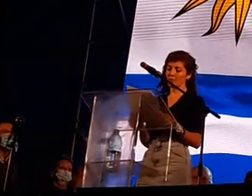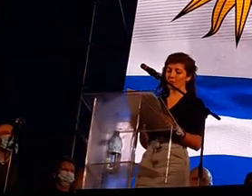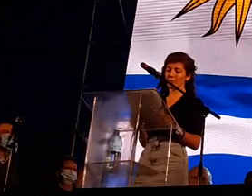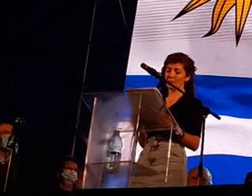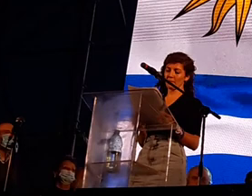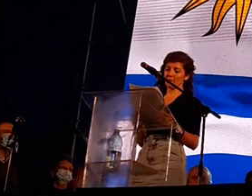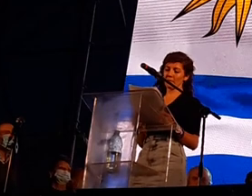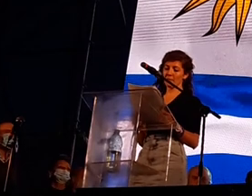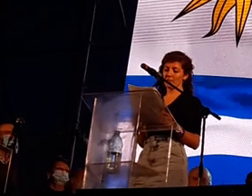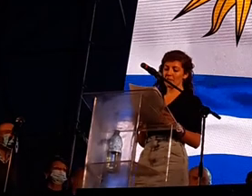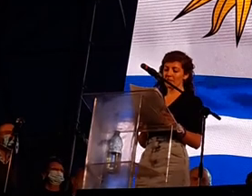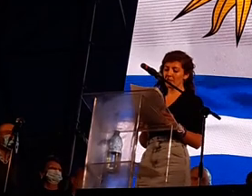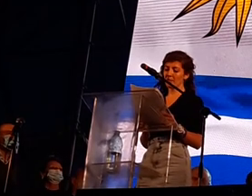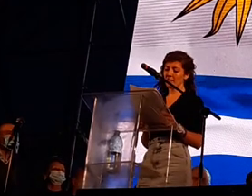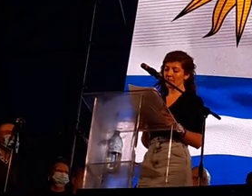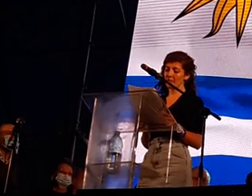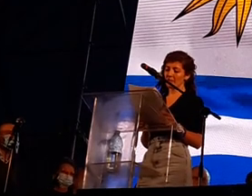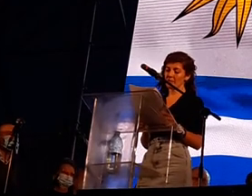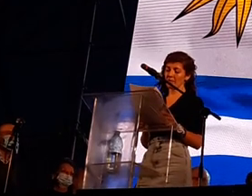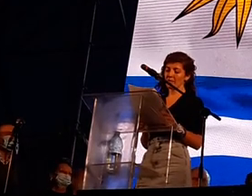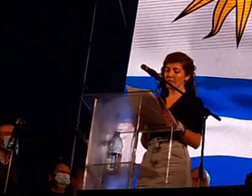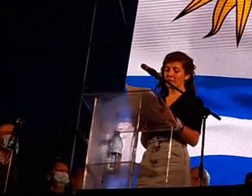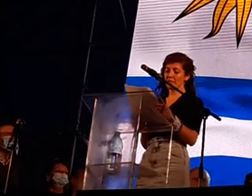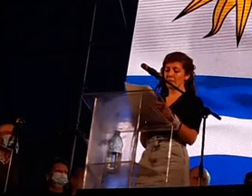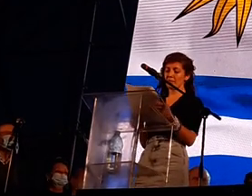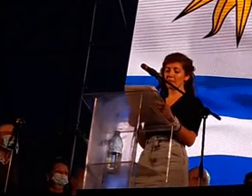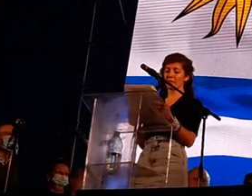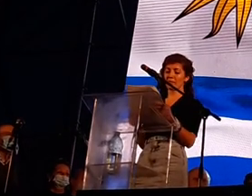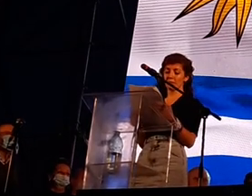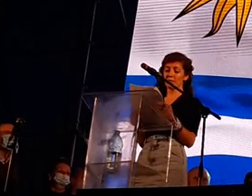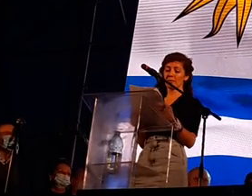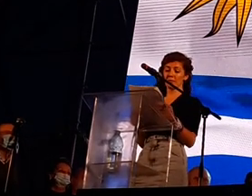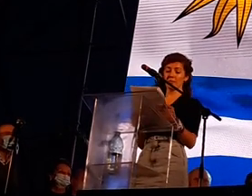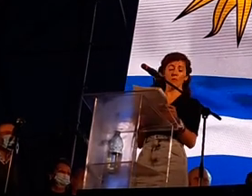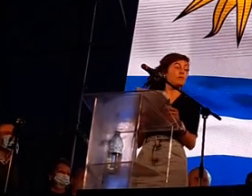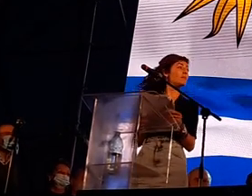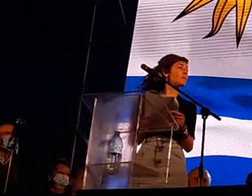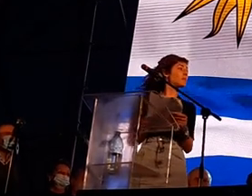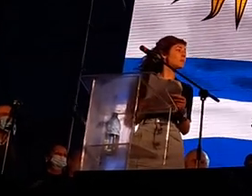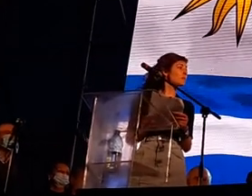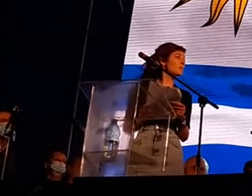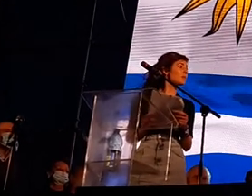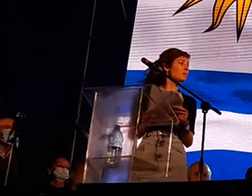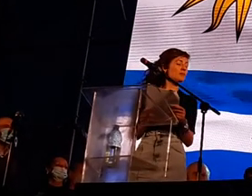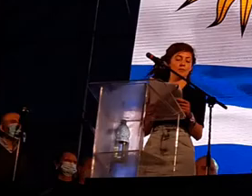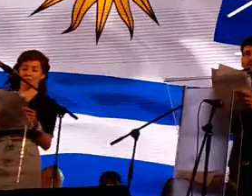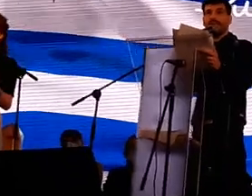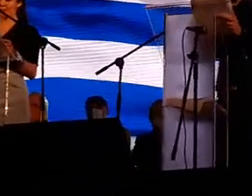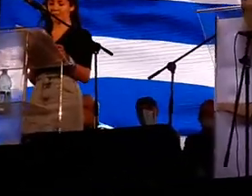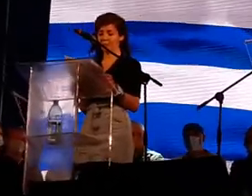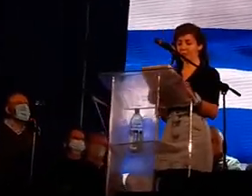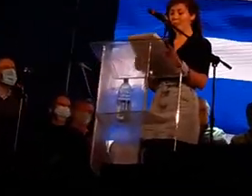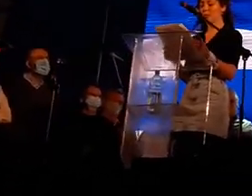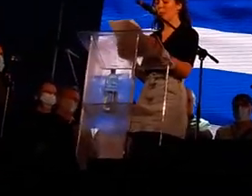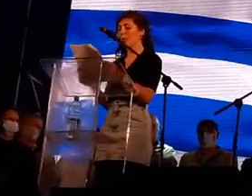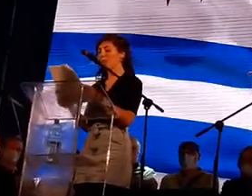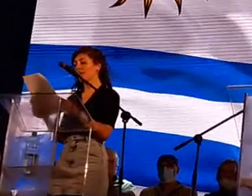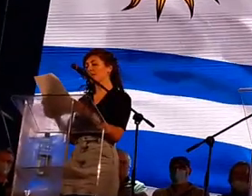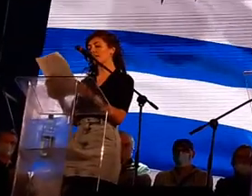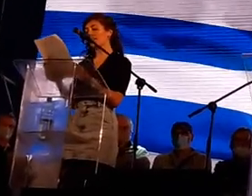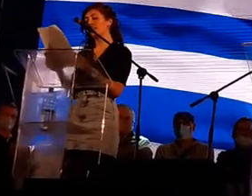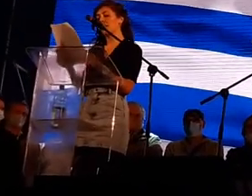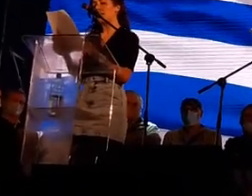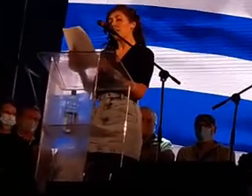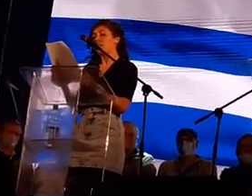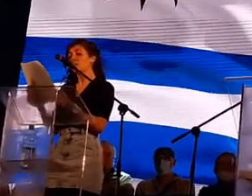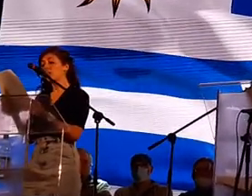solamente consignas, pero lamentablemente para el país, el sector trabajador y las mayorías postergadas y excluidas, no son